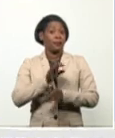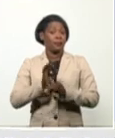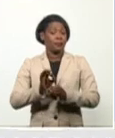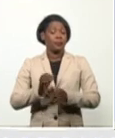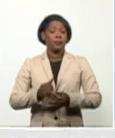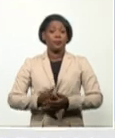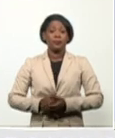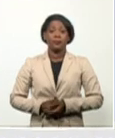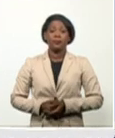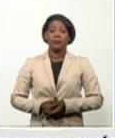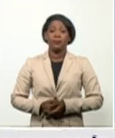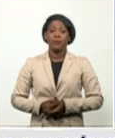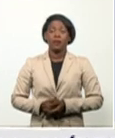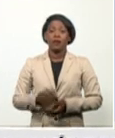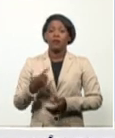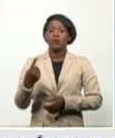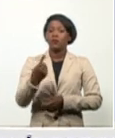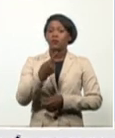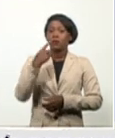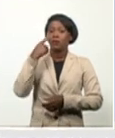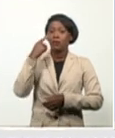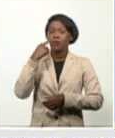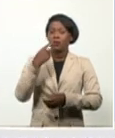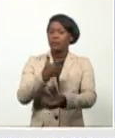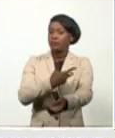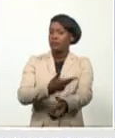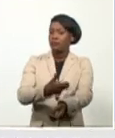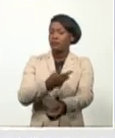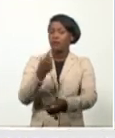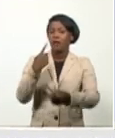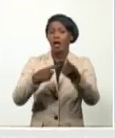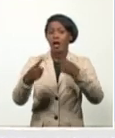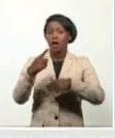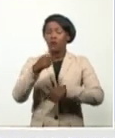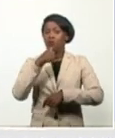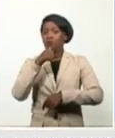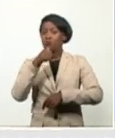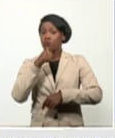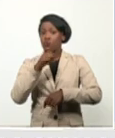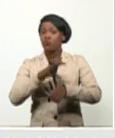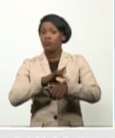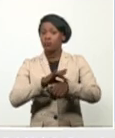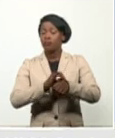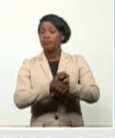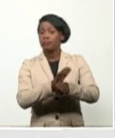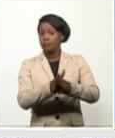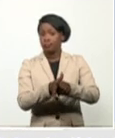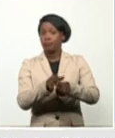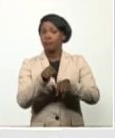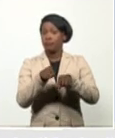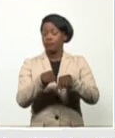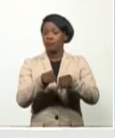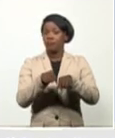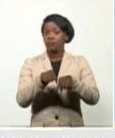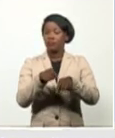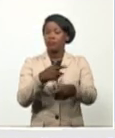para detectar la presencia del SARS-CoV-2 y la enfermedad COVID-19, se